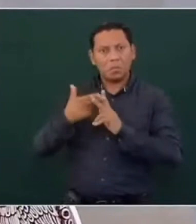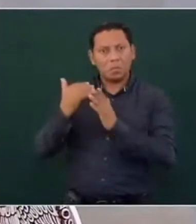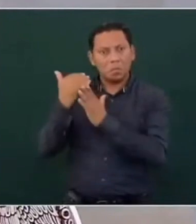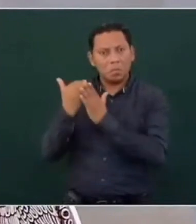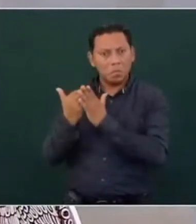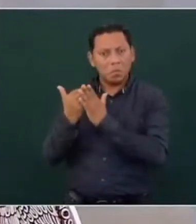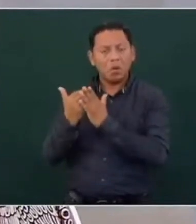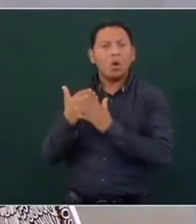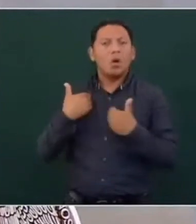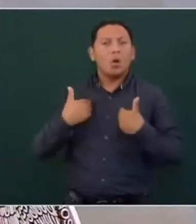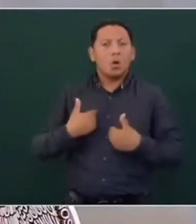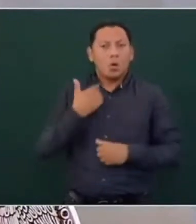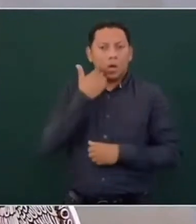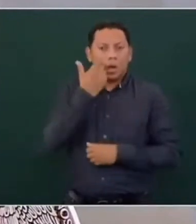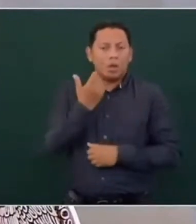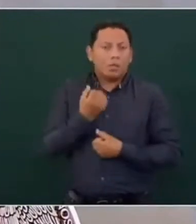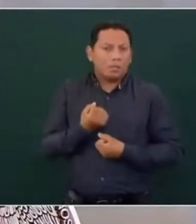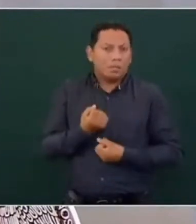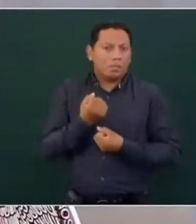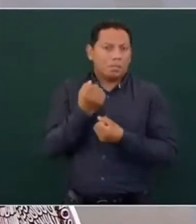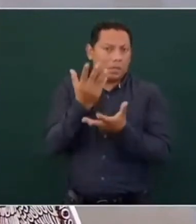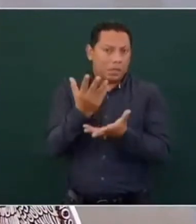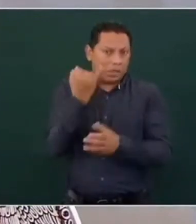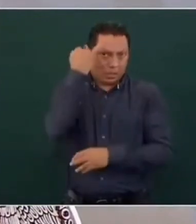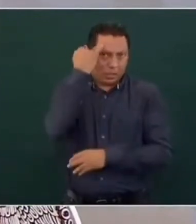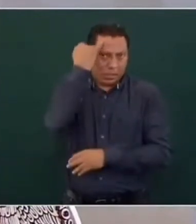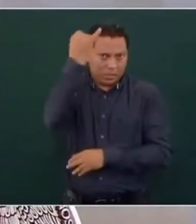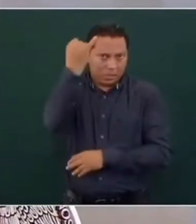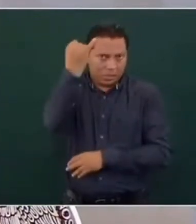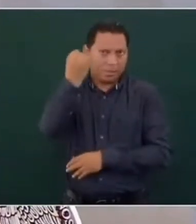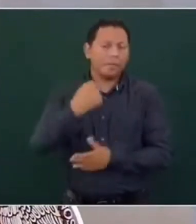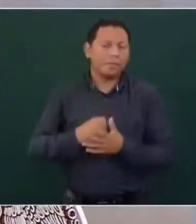expresar una idea